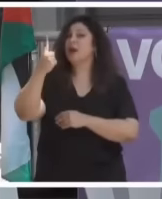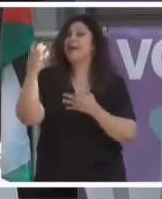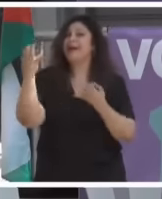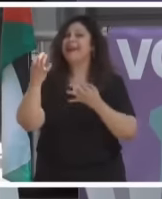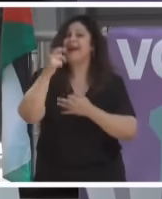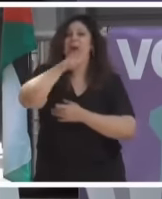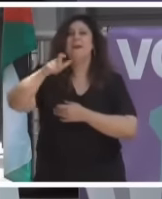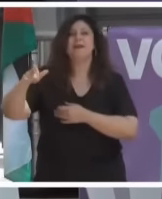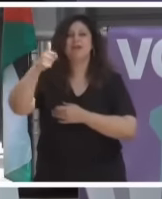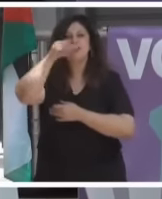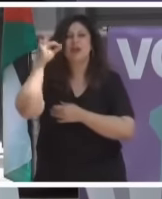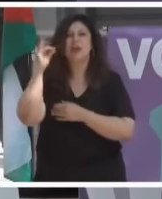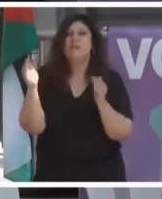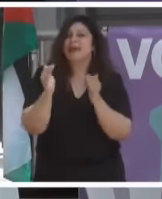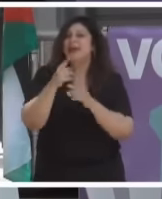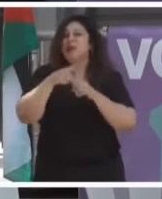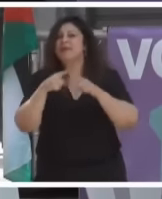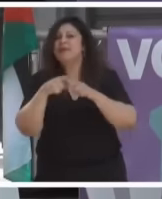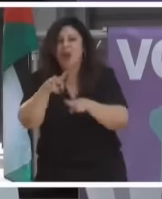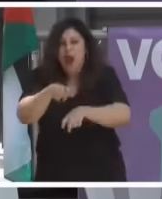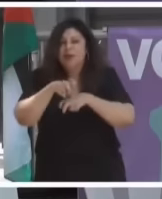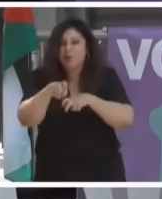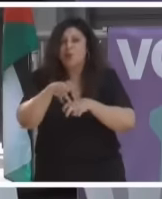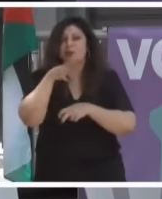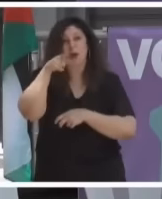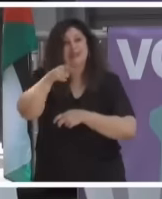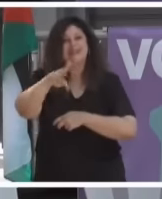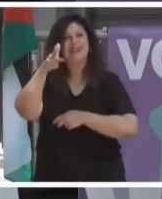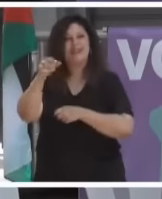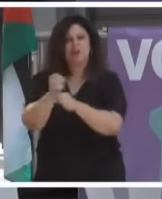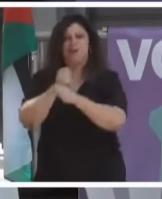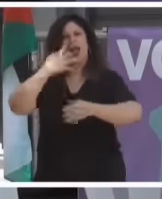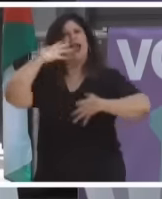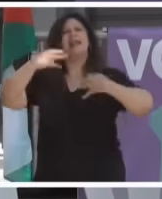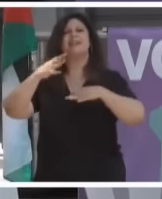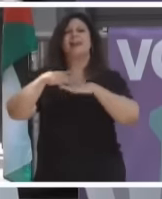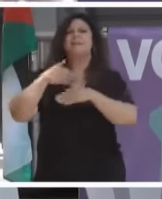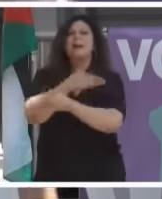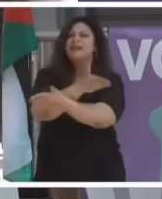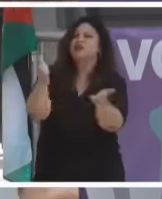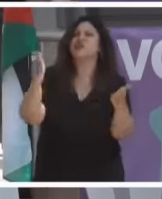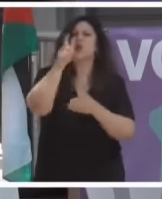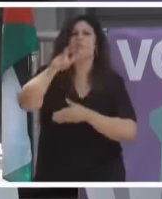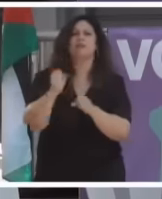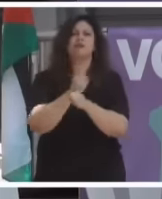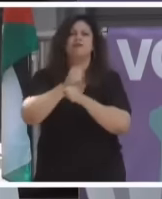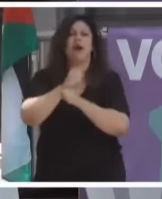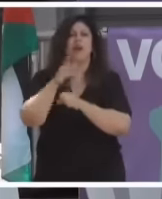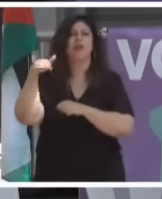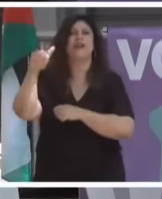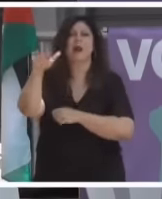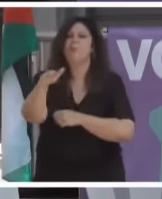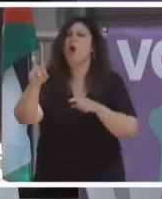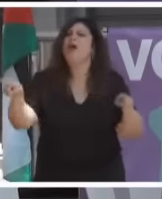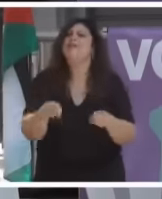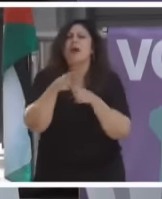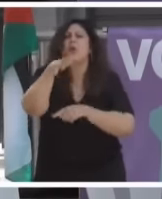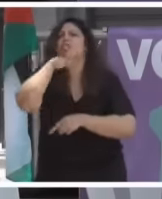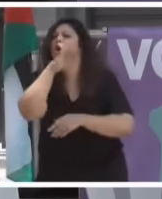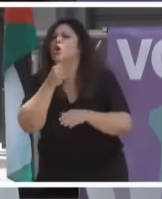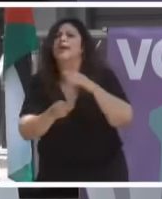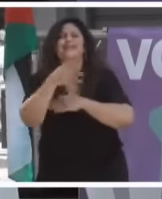únicos que garantizan los derechos laborales para todos y todas los trabajadores del campo, vengan de donde